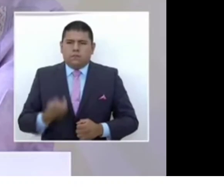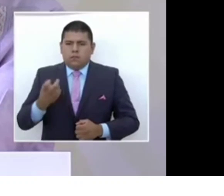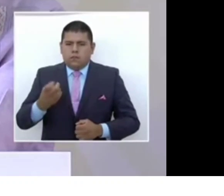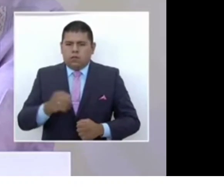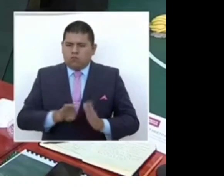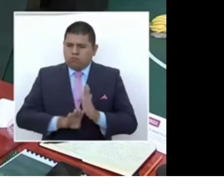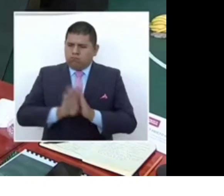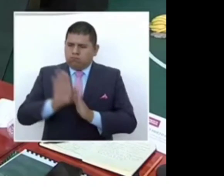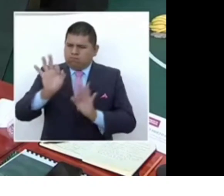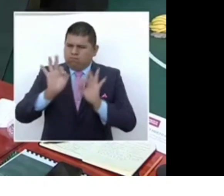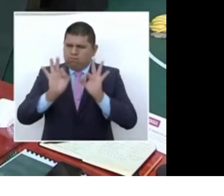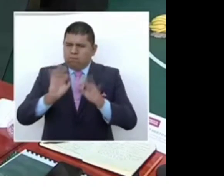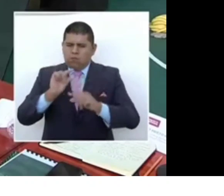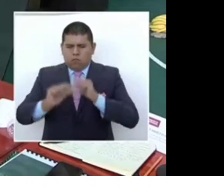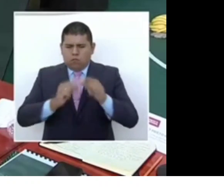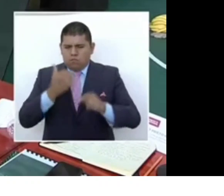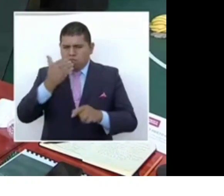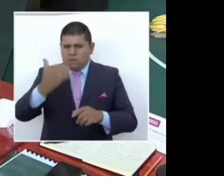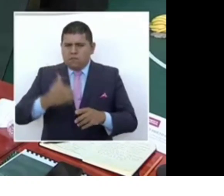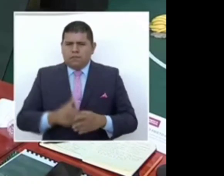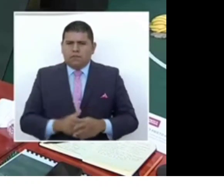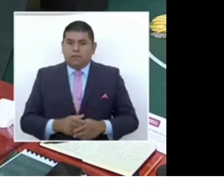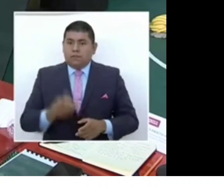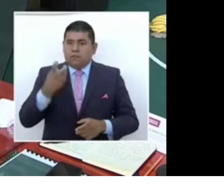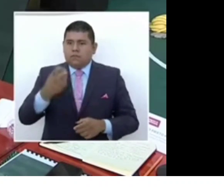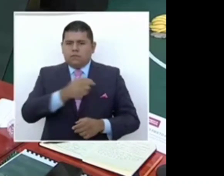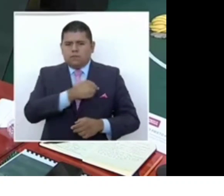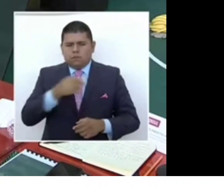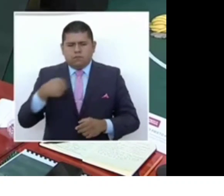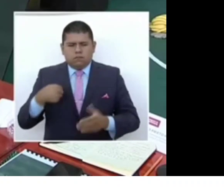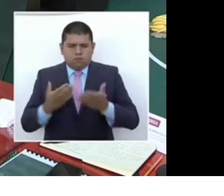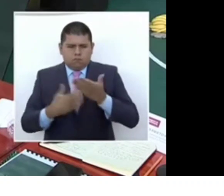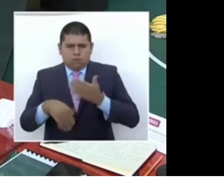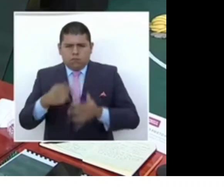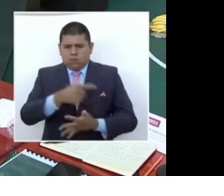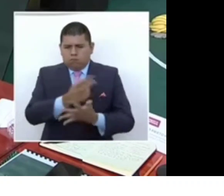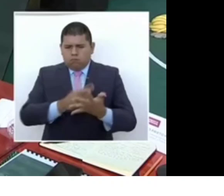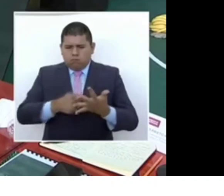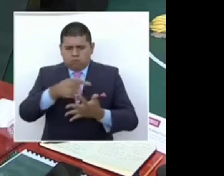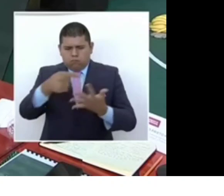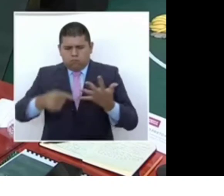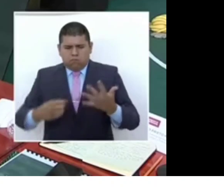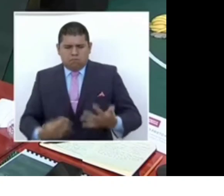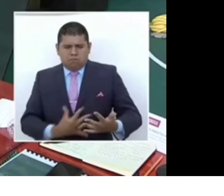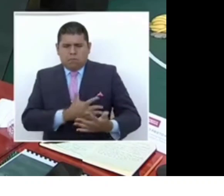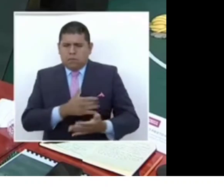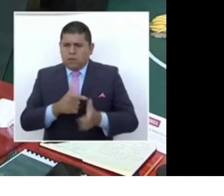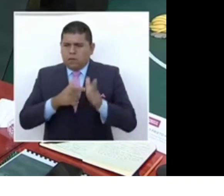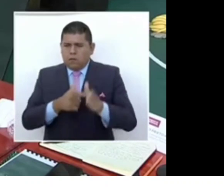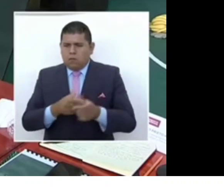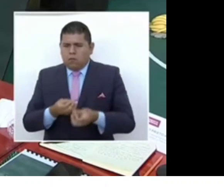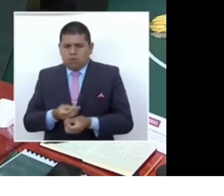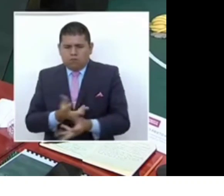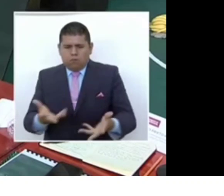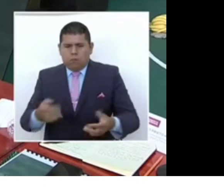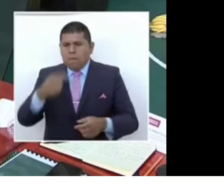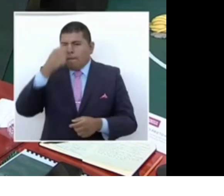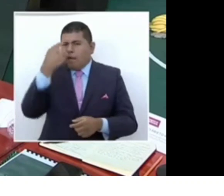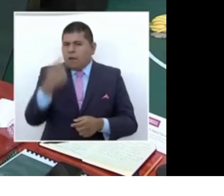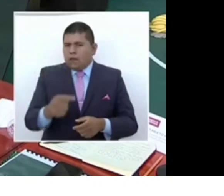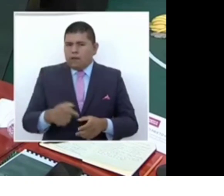desarrollo. Por eso, vamos a seguir con los programas de bienestar para seguir